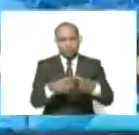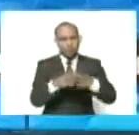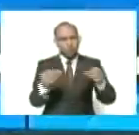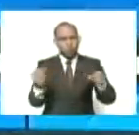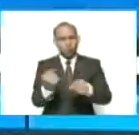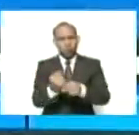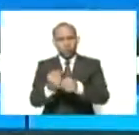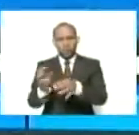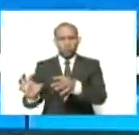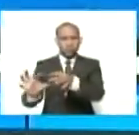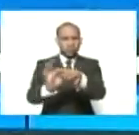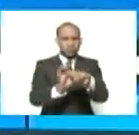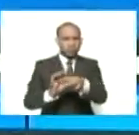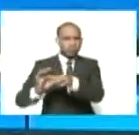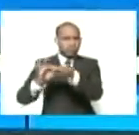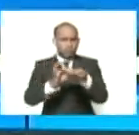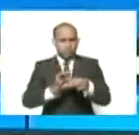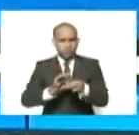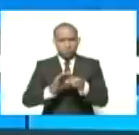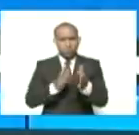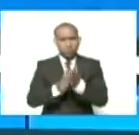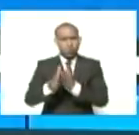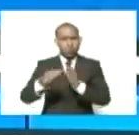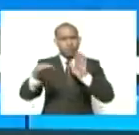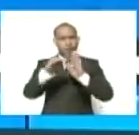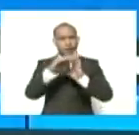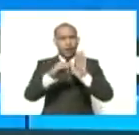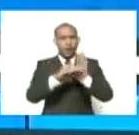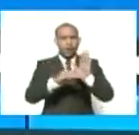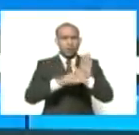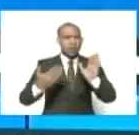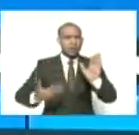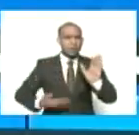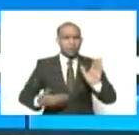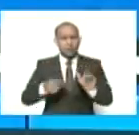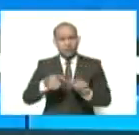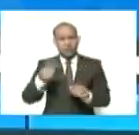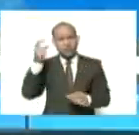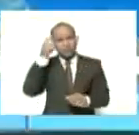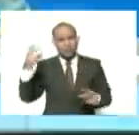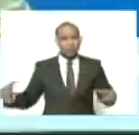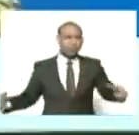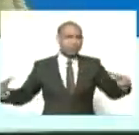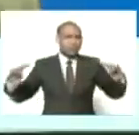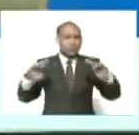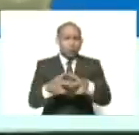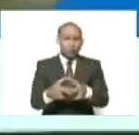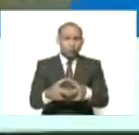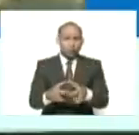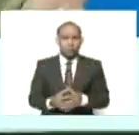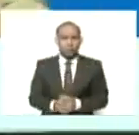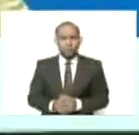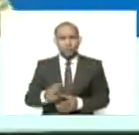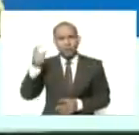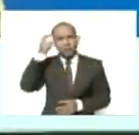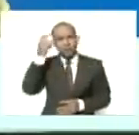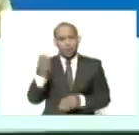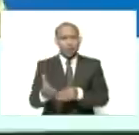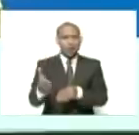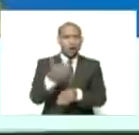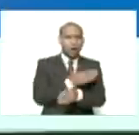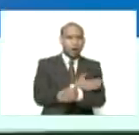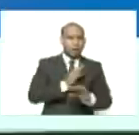articulado profundamente y con una agenda. Ese día nos vamos a reunir. Y días antes nos tenemos